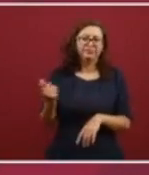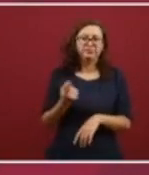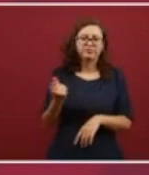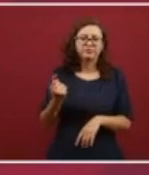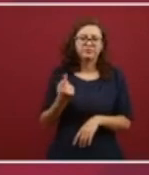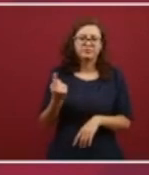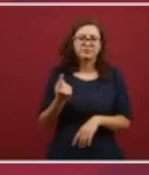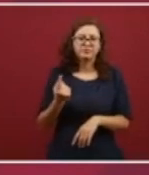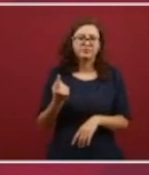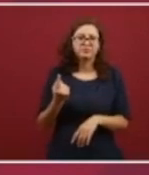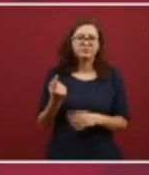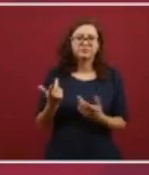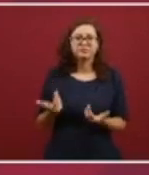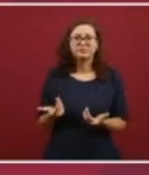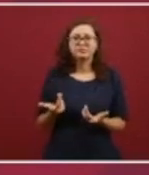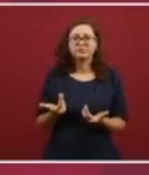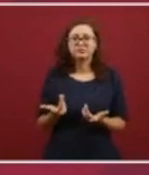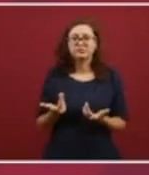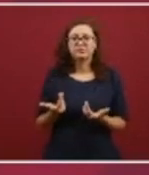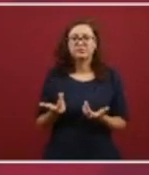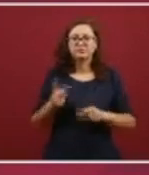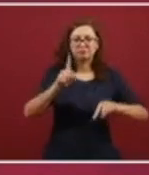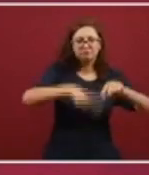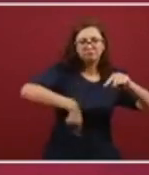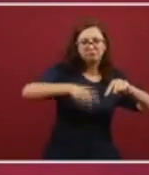trata de desincorporaciones,